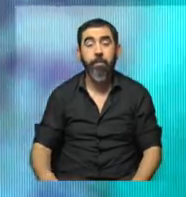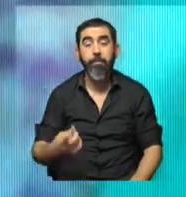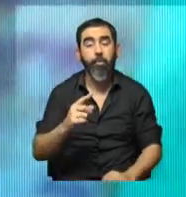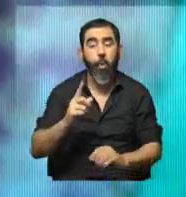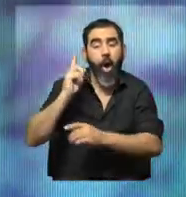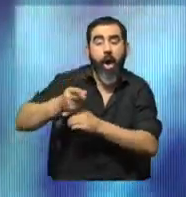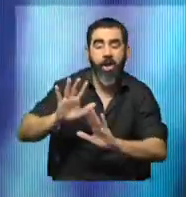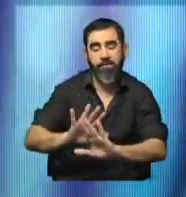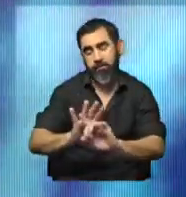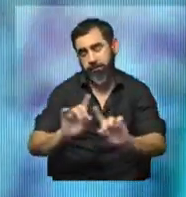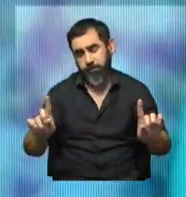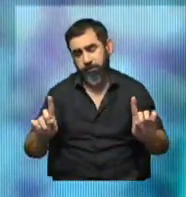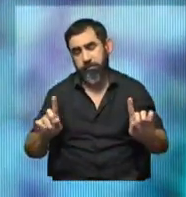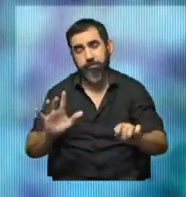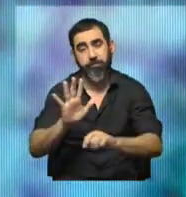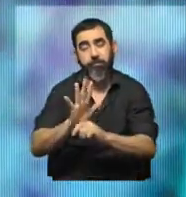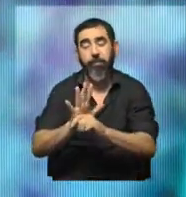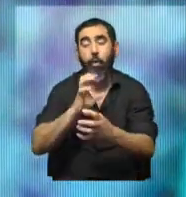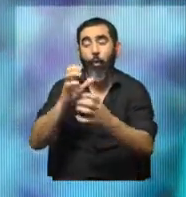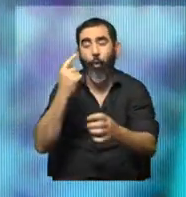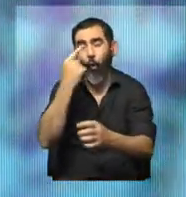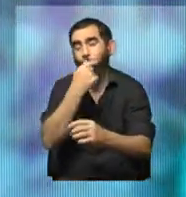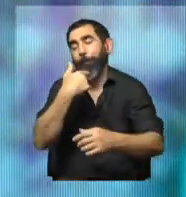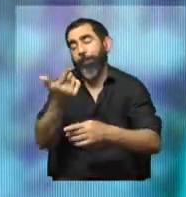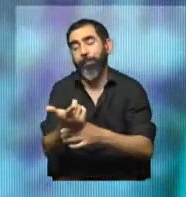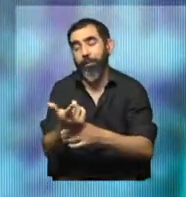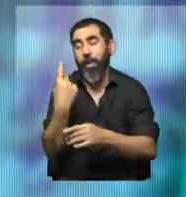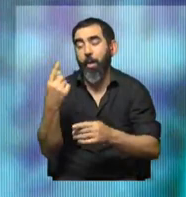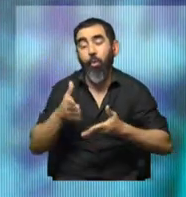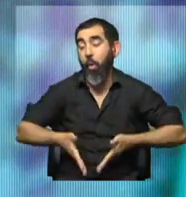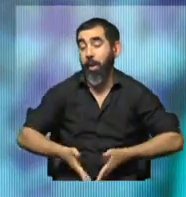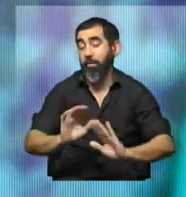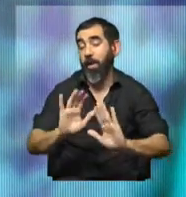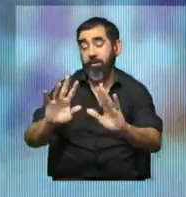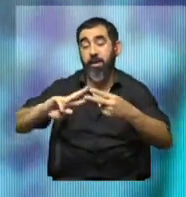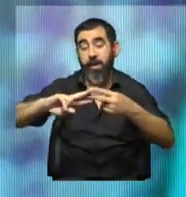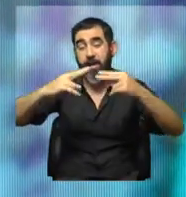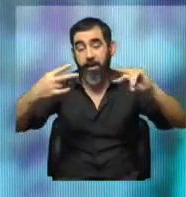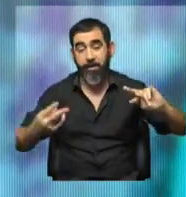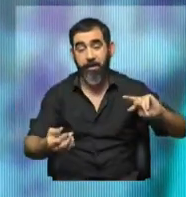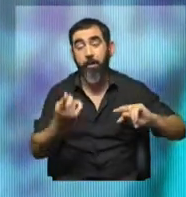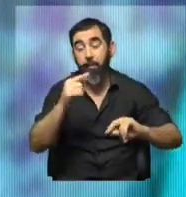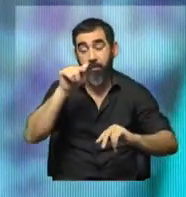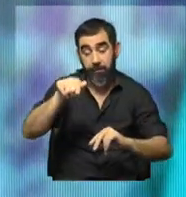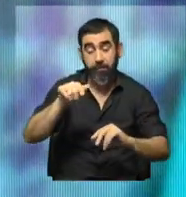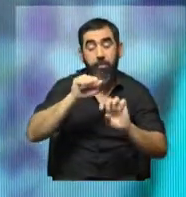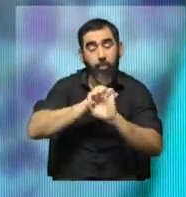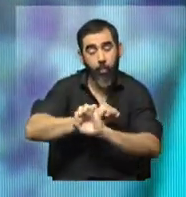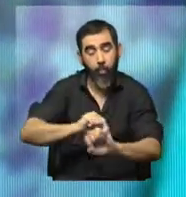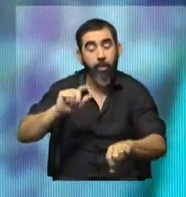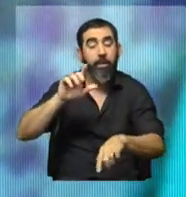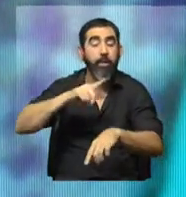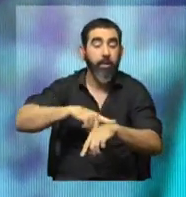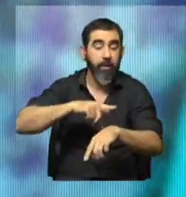como es el color de los ojos que traemos por nuestra carga genética, sino que justamente el tiempo,